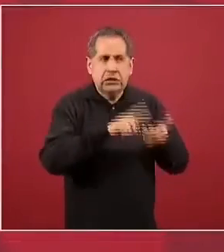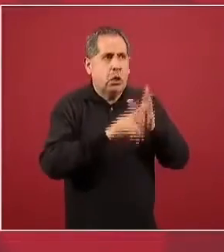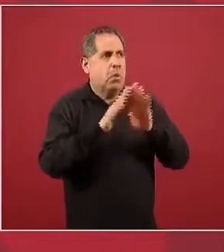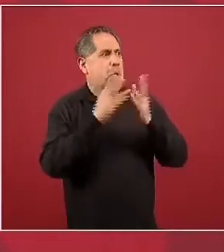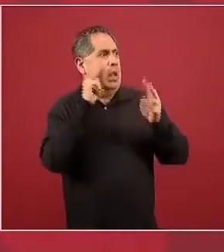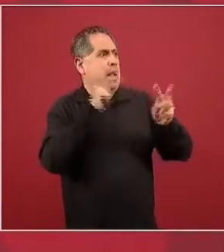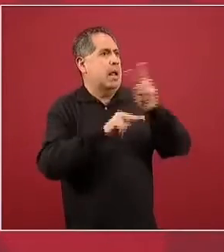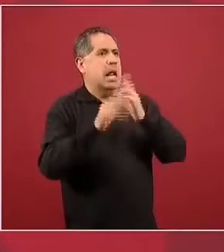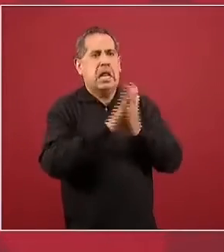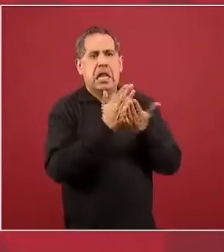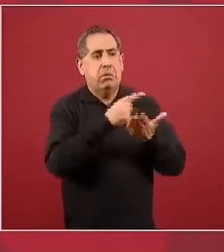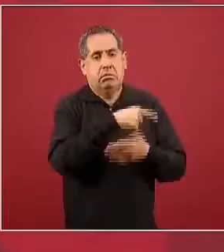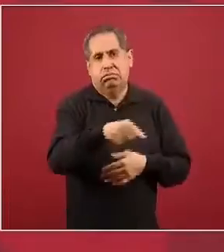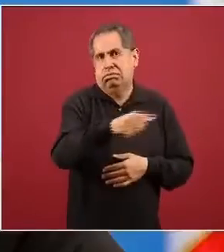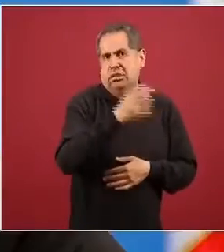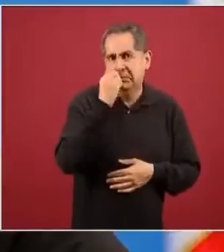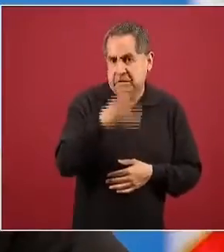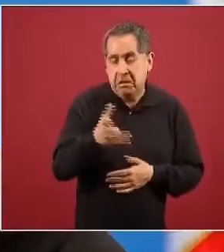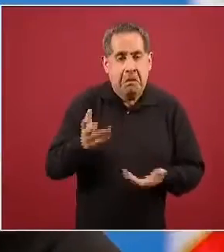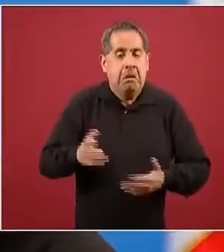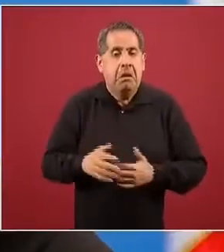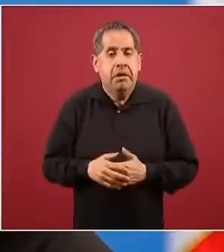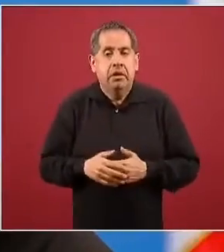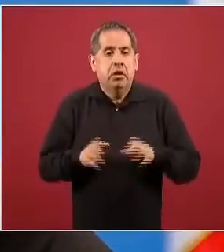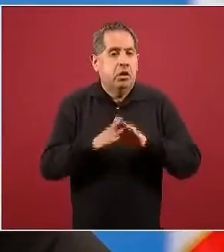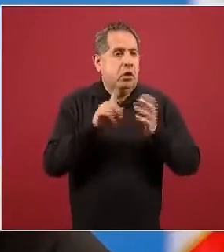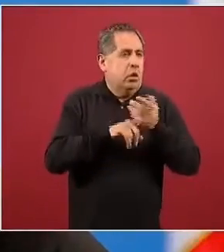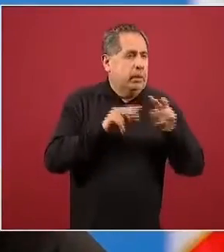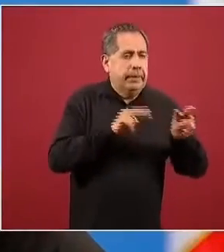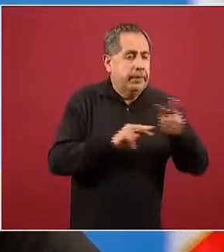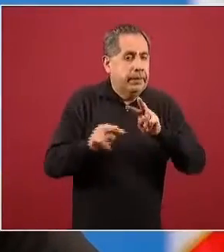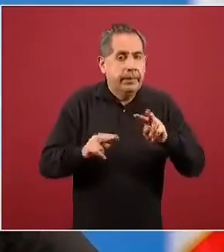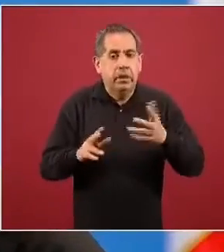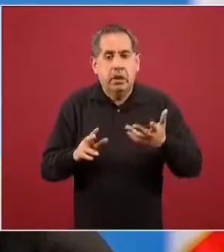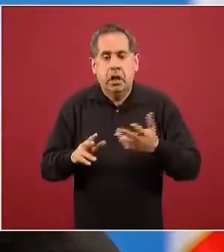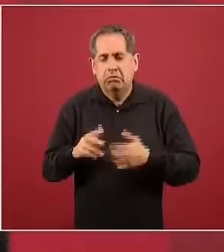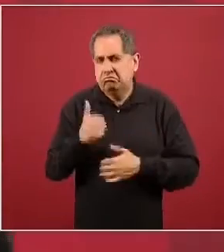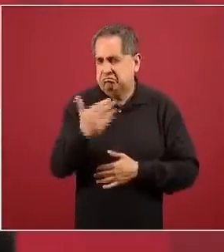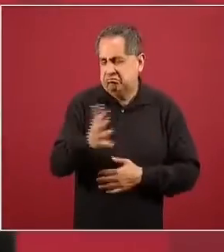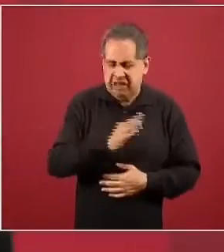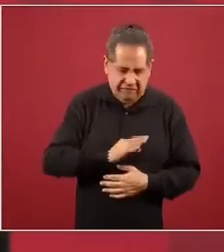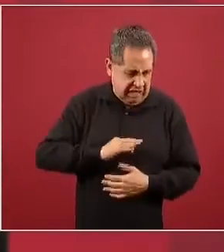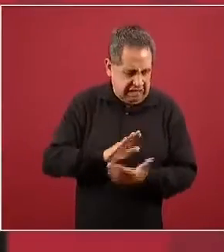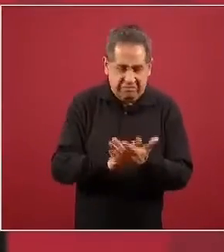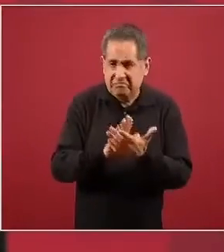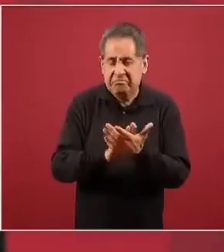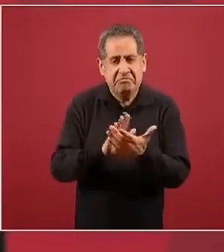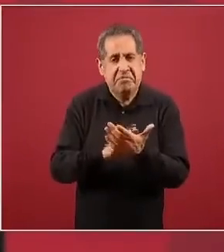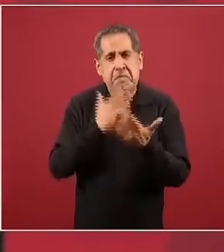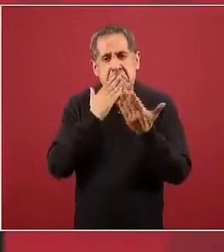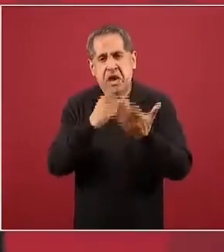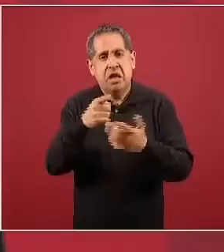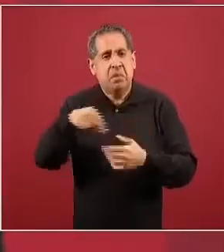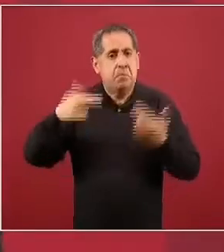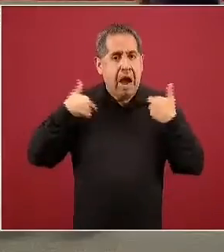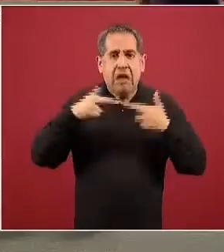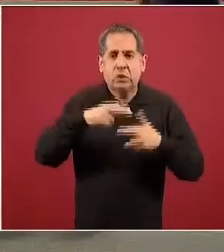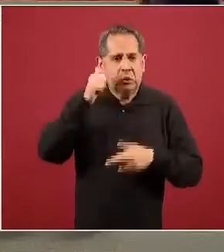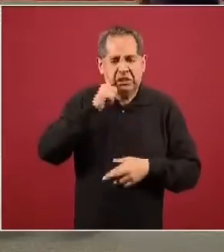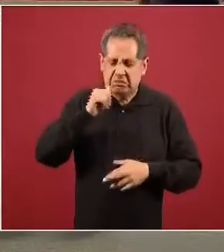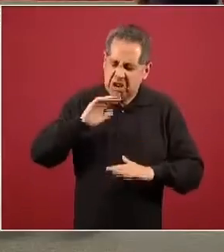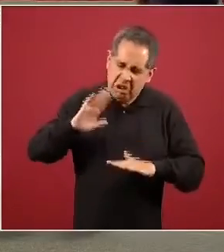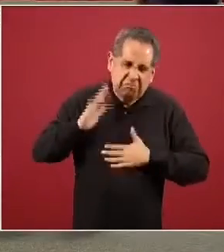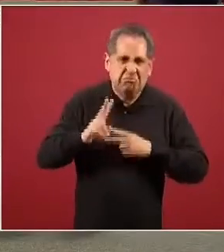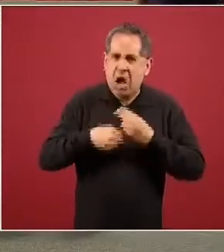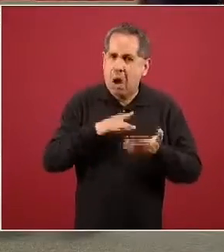este proceso tan interesante, de manera que los quiero felicitar por el compromiso que siempre muestran con la